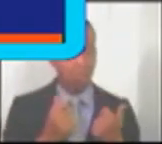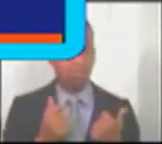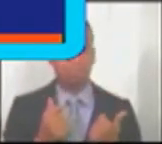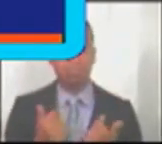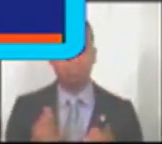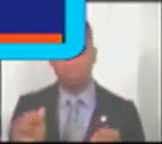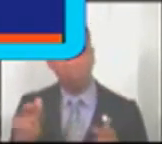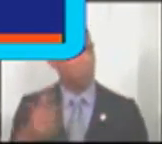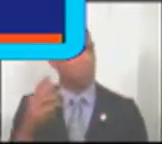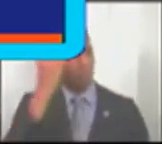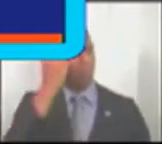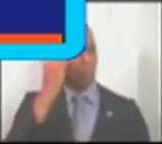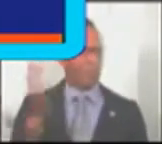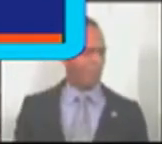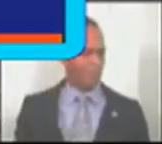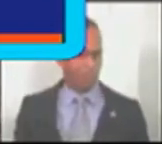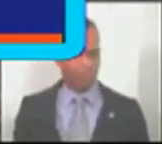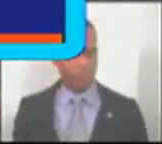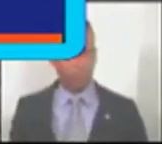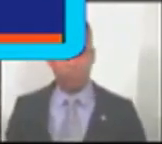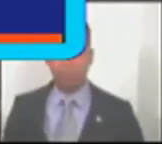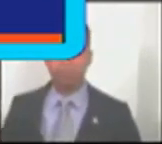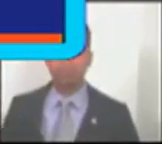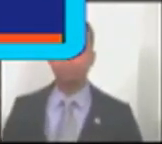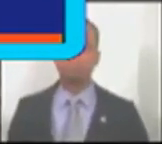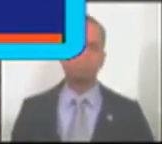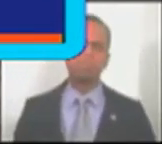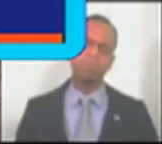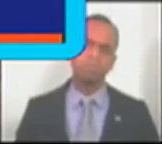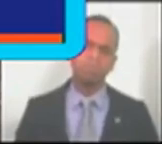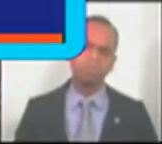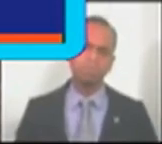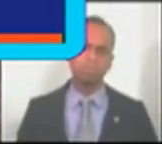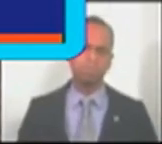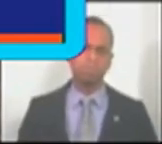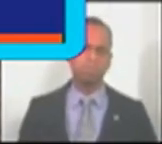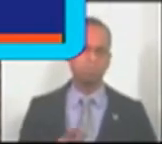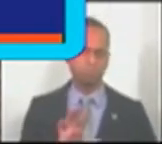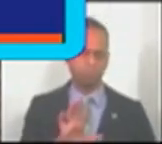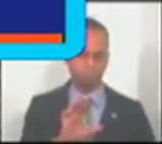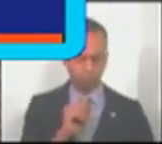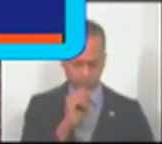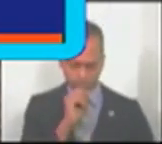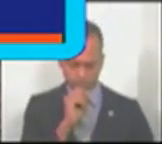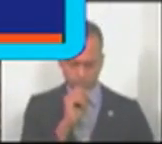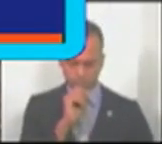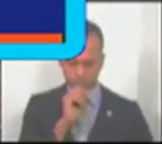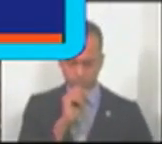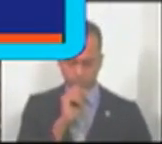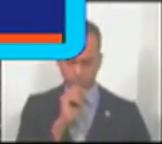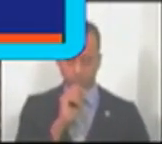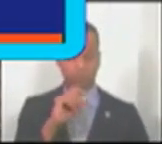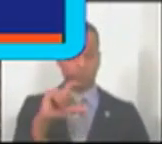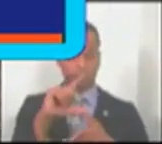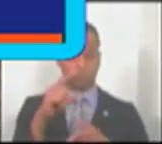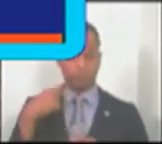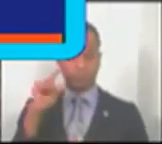una persona, bueno, dolorida. Pero con América Latina, cuando voté por primera